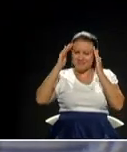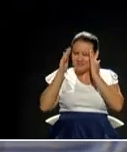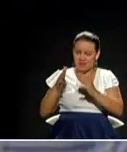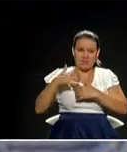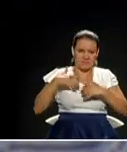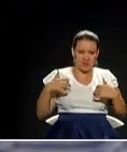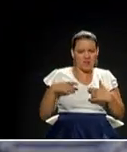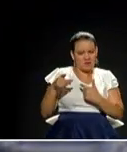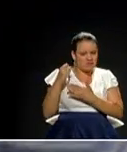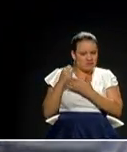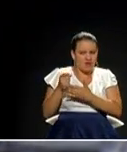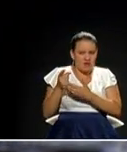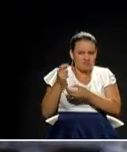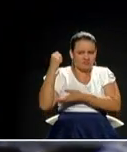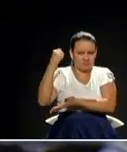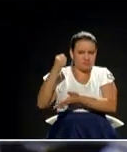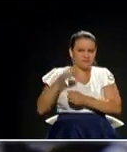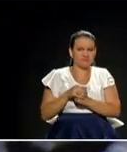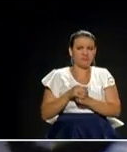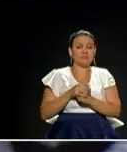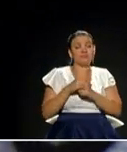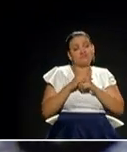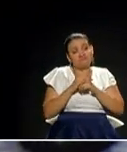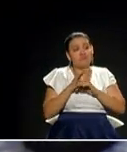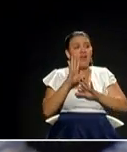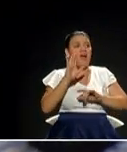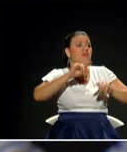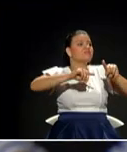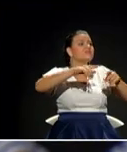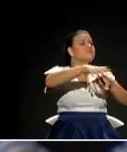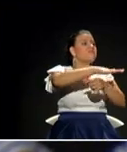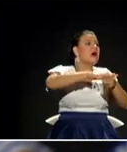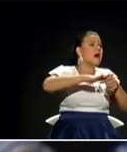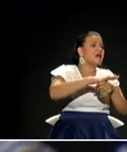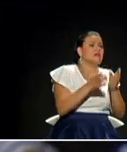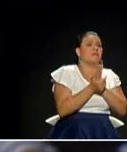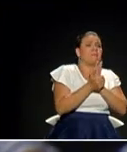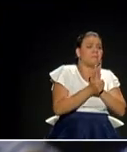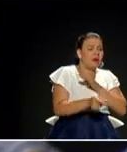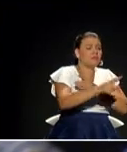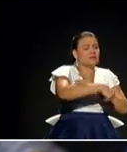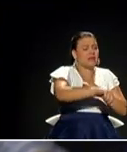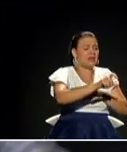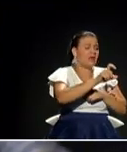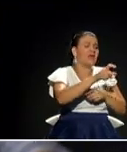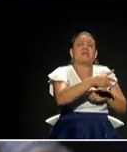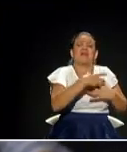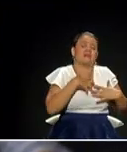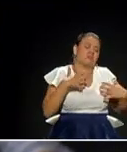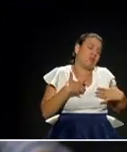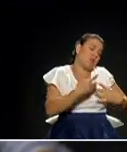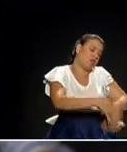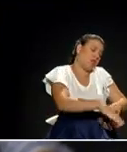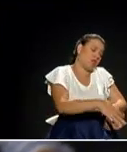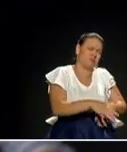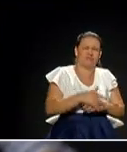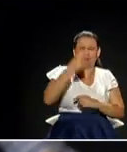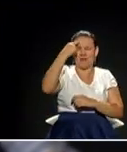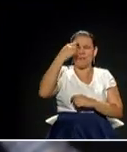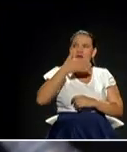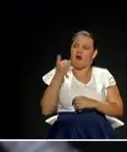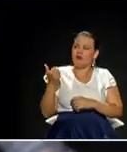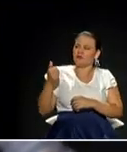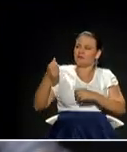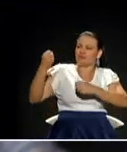los barrios marginales donde las comunidades plantean esta necesidad como la alcaldía ya con el servicio que sea móvil un carro móvil que